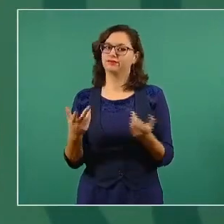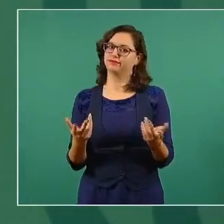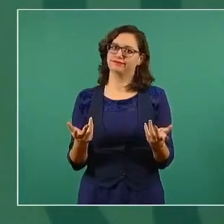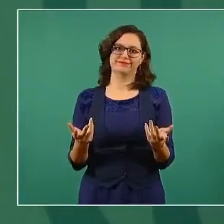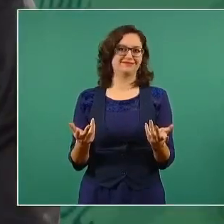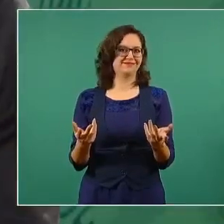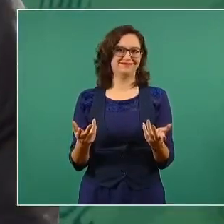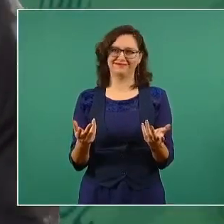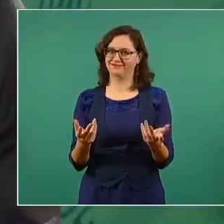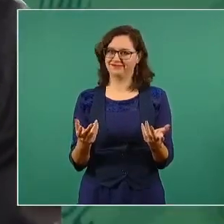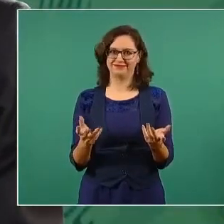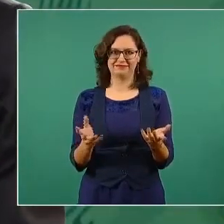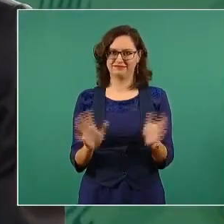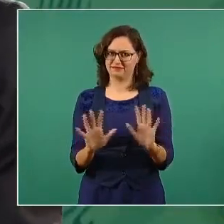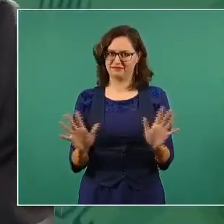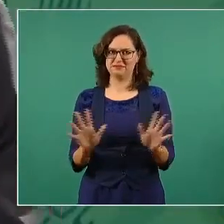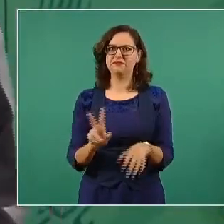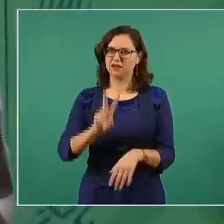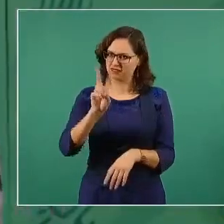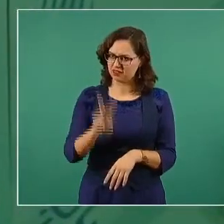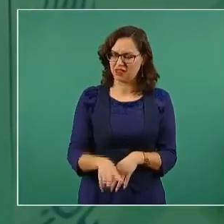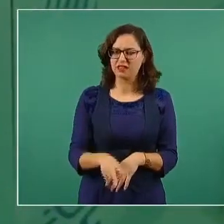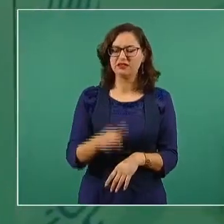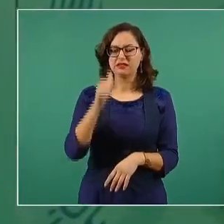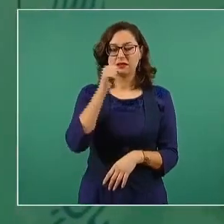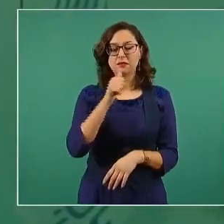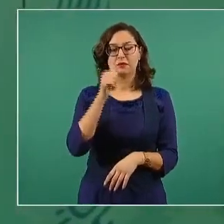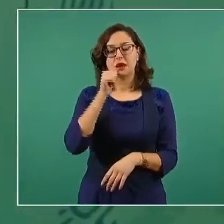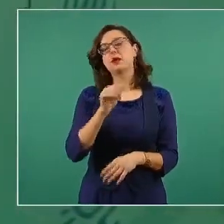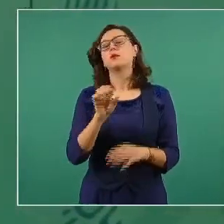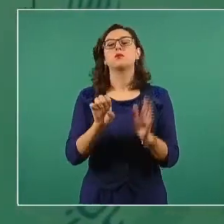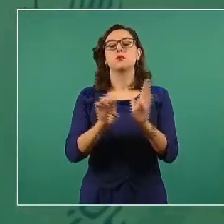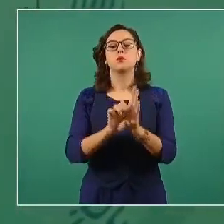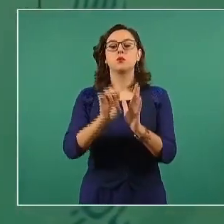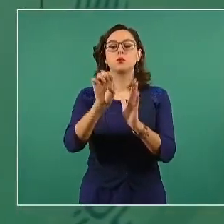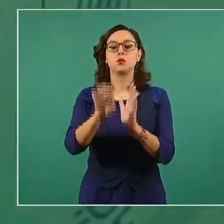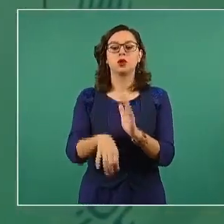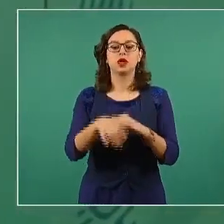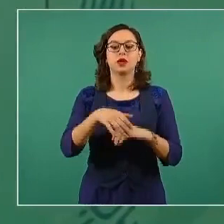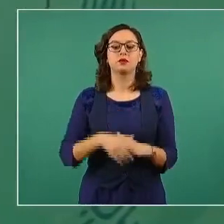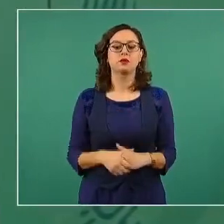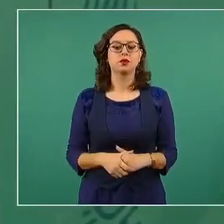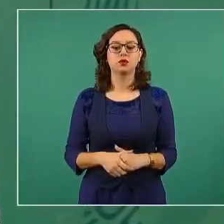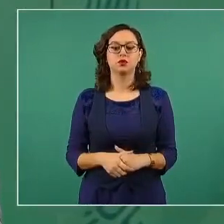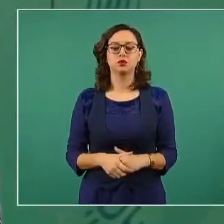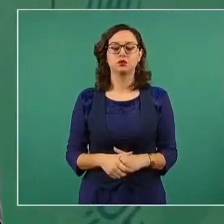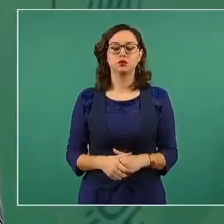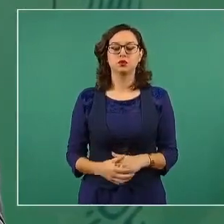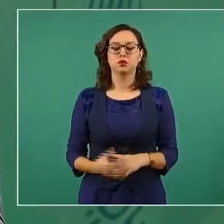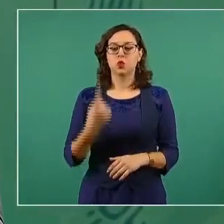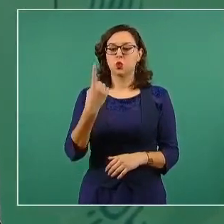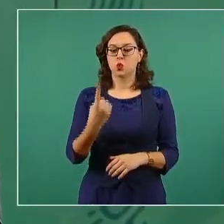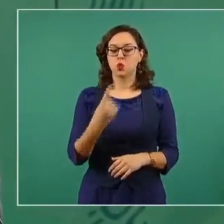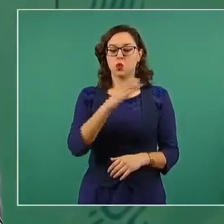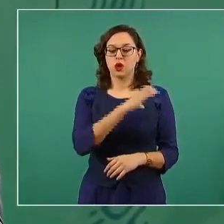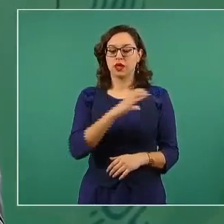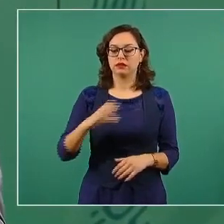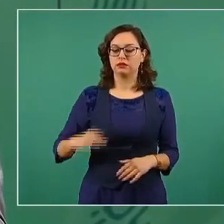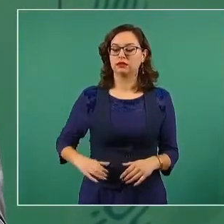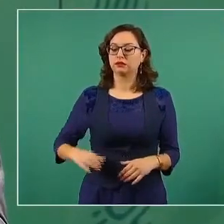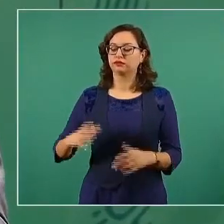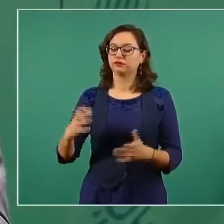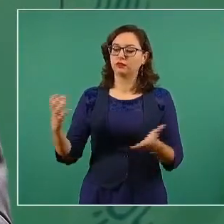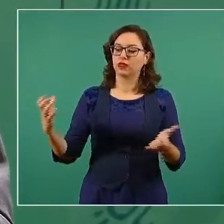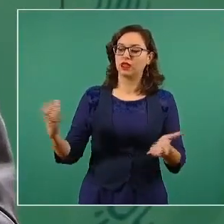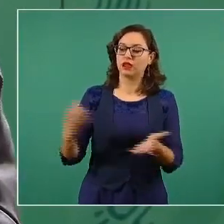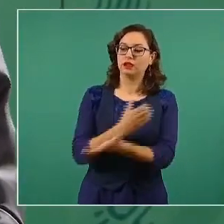de que, a ver, gana un candidato, pero según ellos